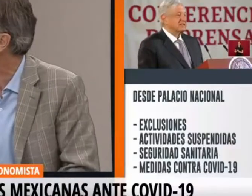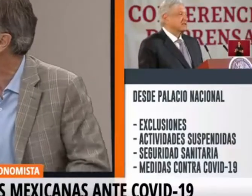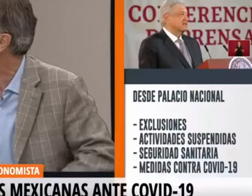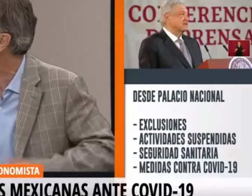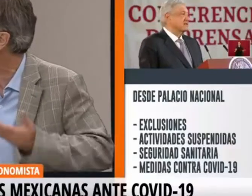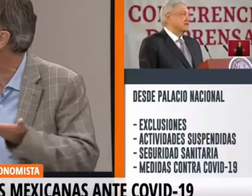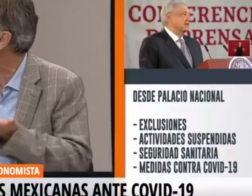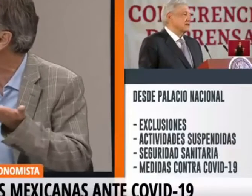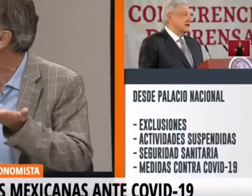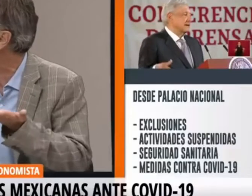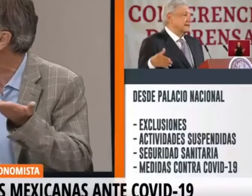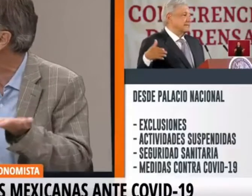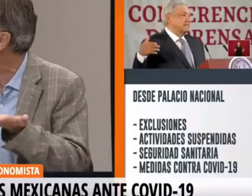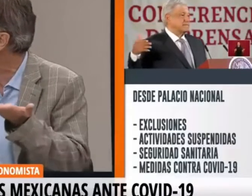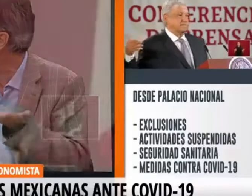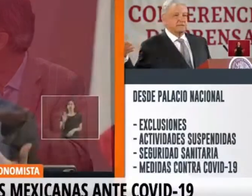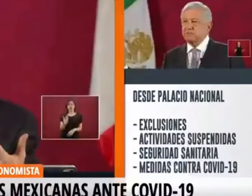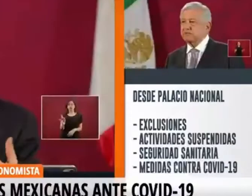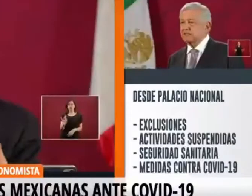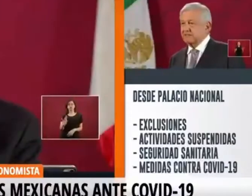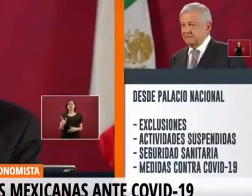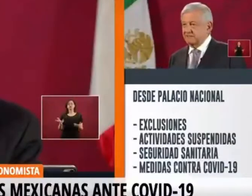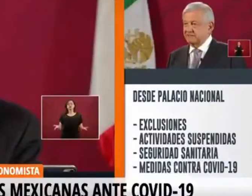de cómo lograr